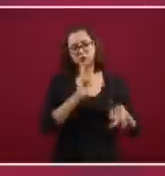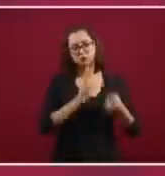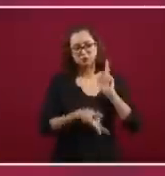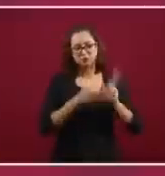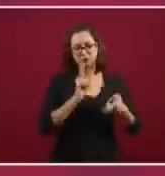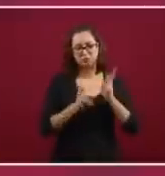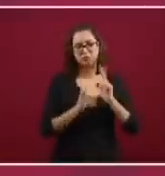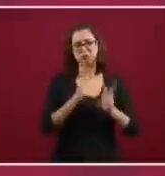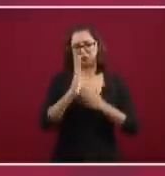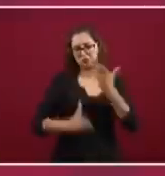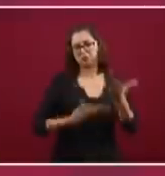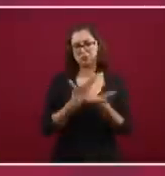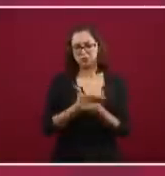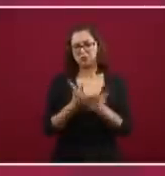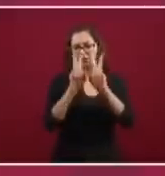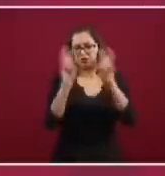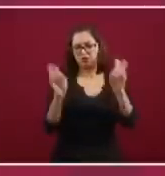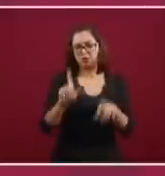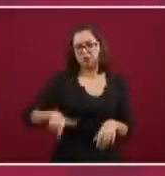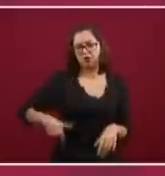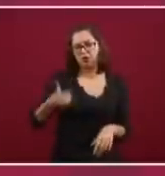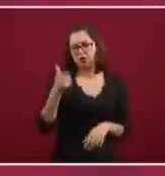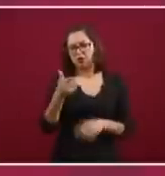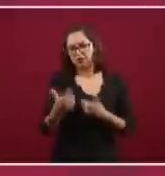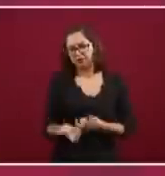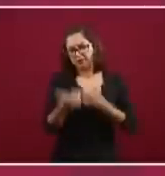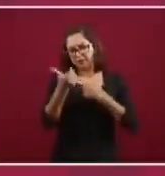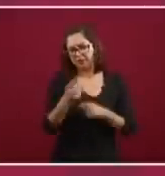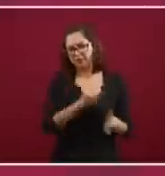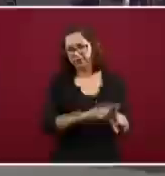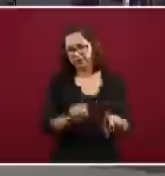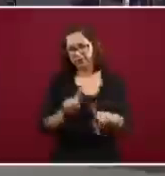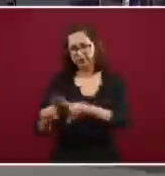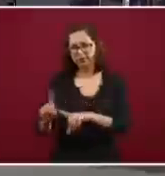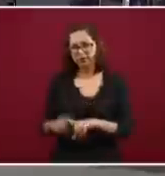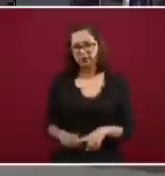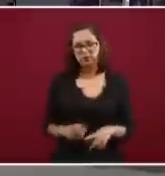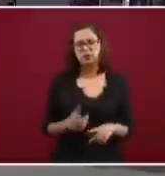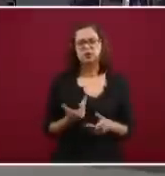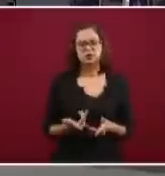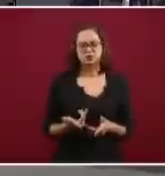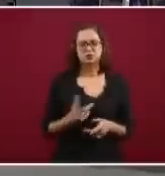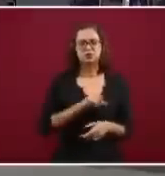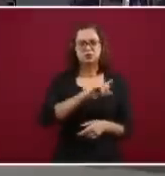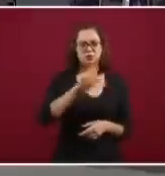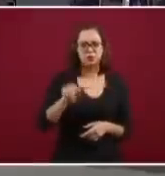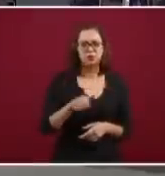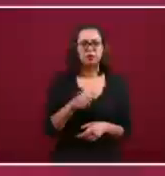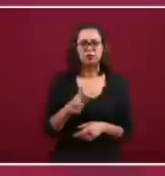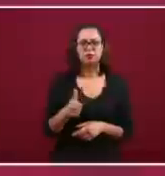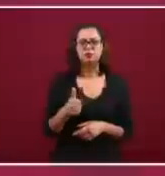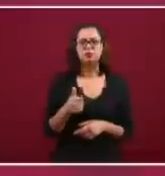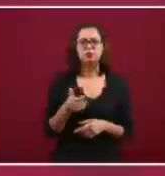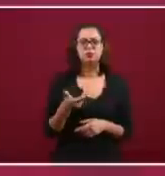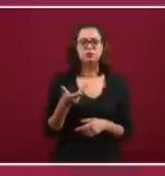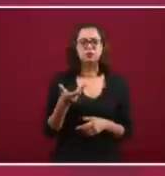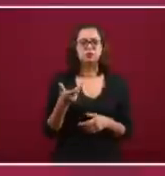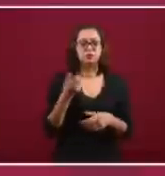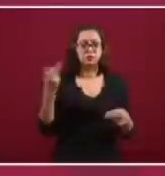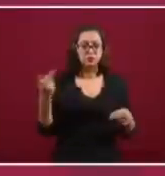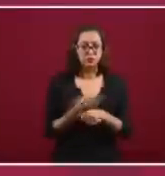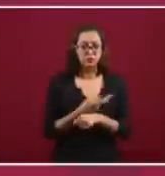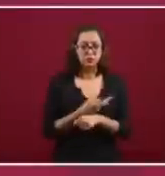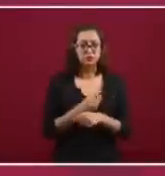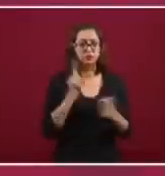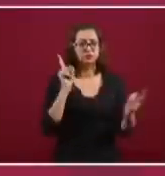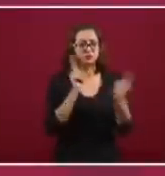el asunto de las armas. Y de ahí derivó este encuentro